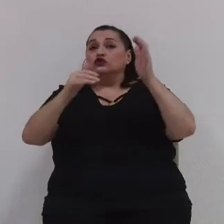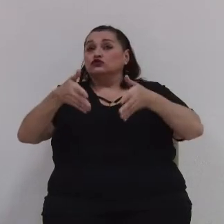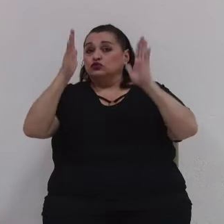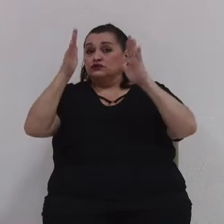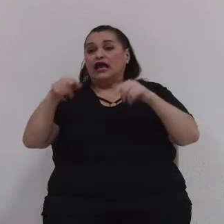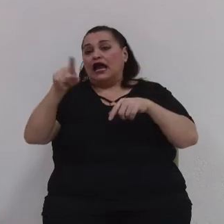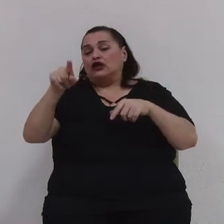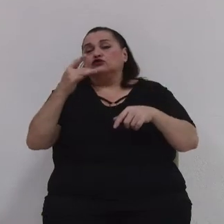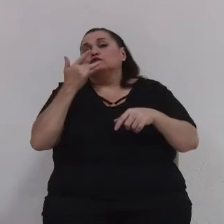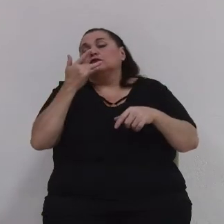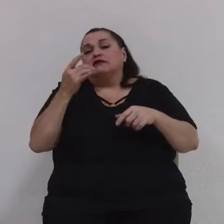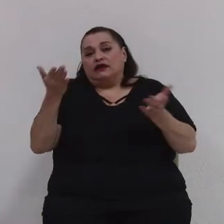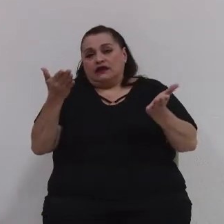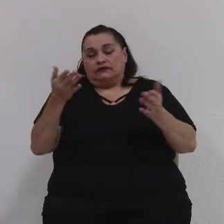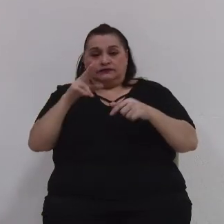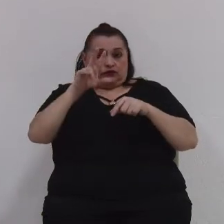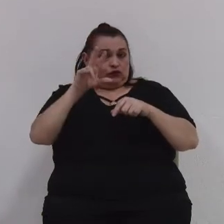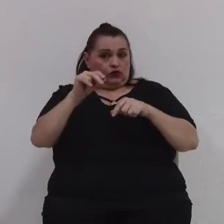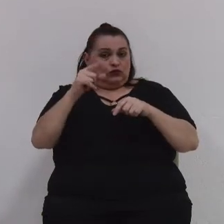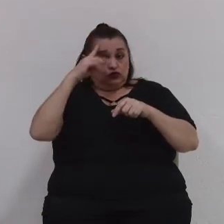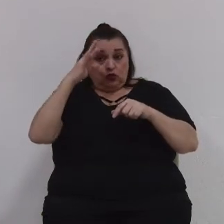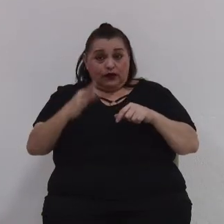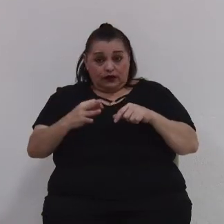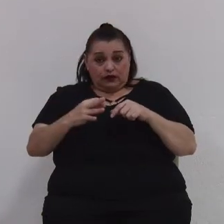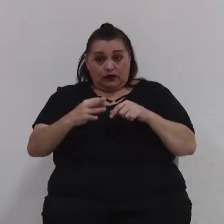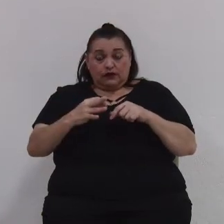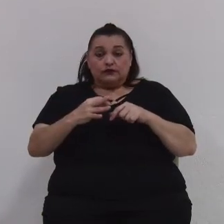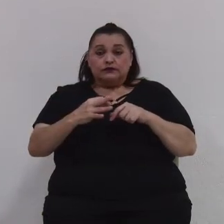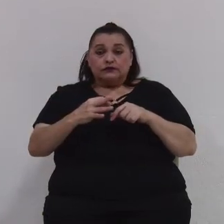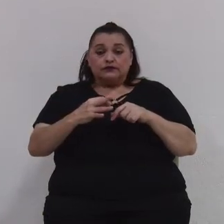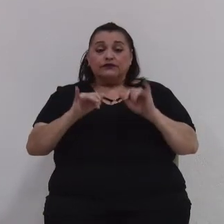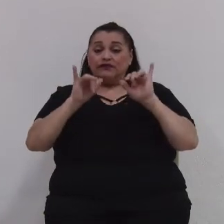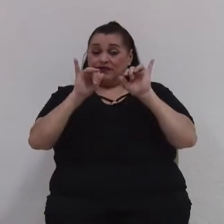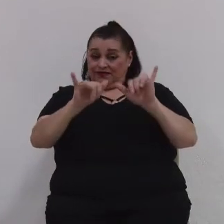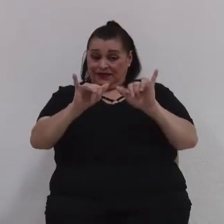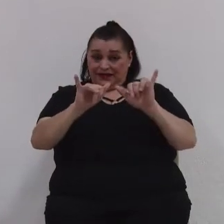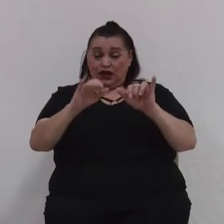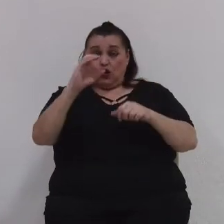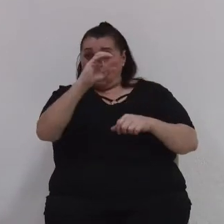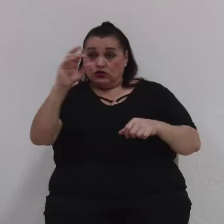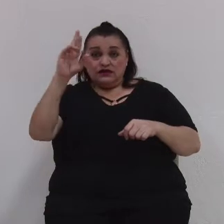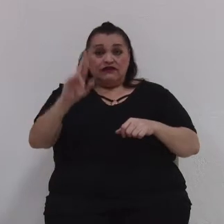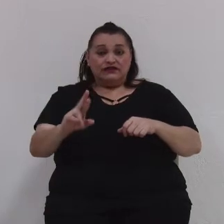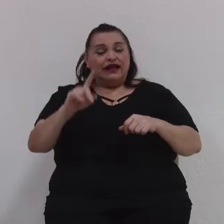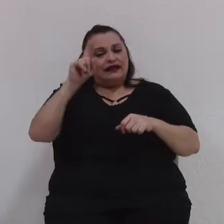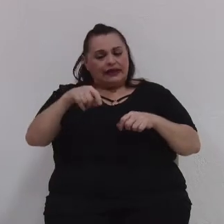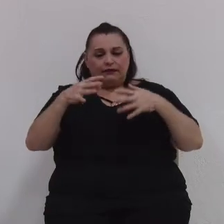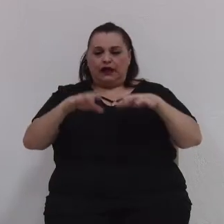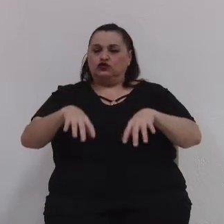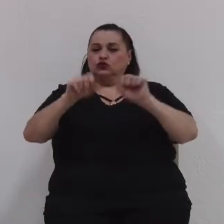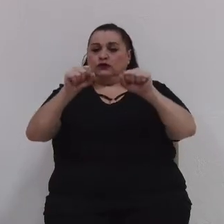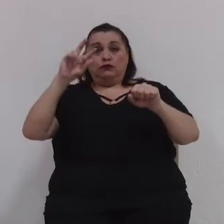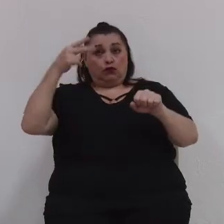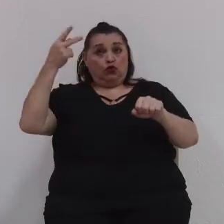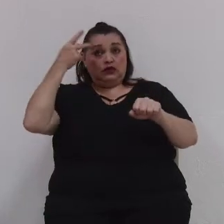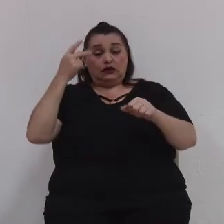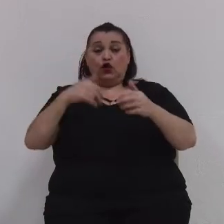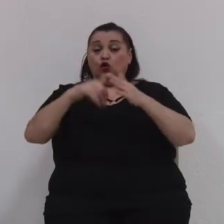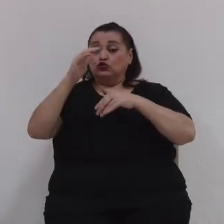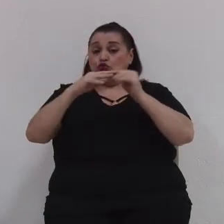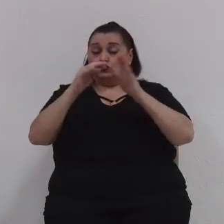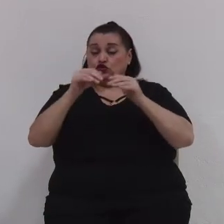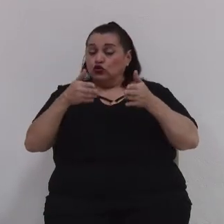convenga. Yo creo que en ese caso Costa Rica tiene que asumir como política la construcción de autopista,